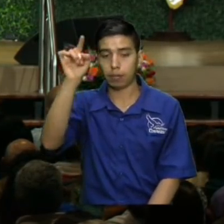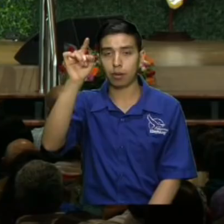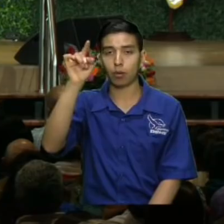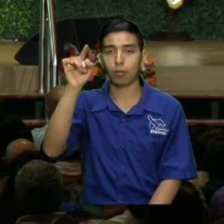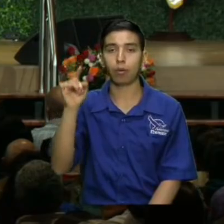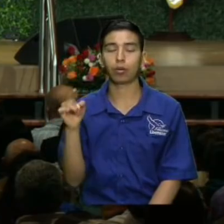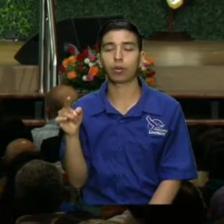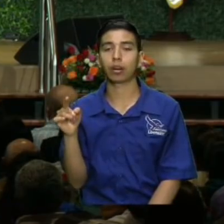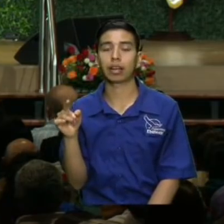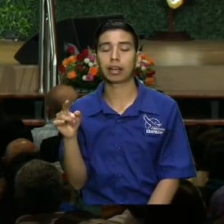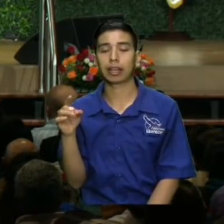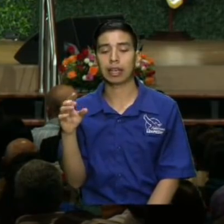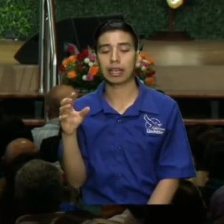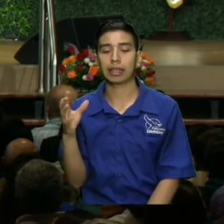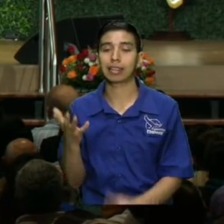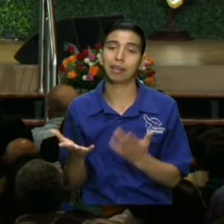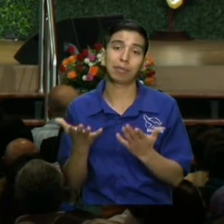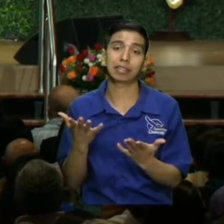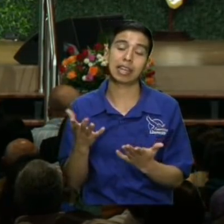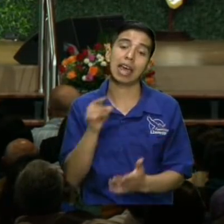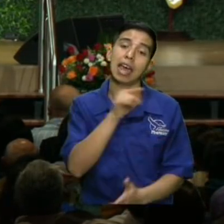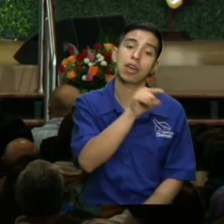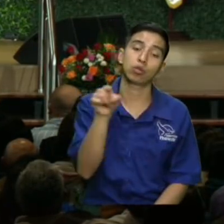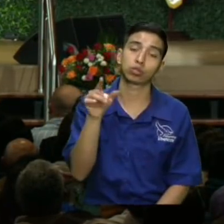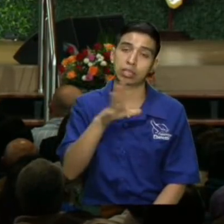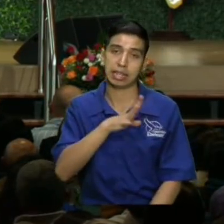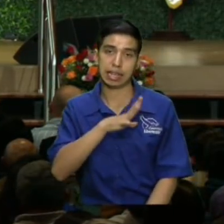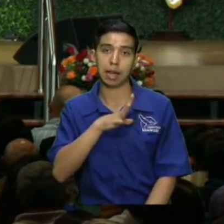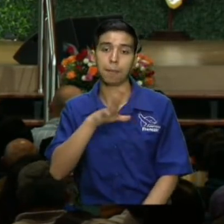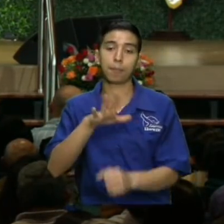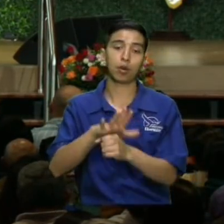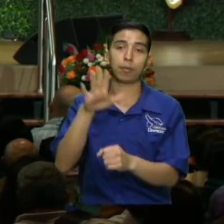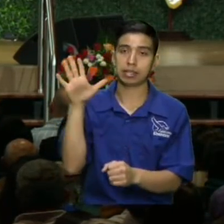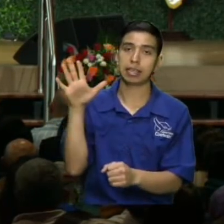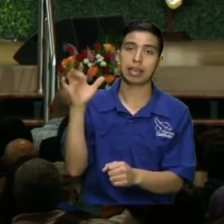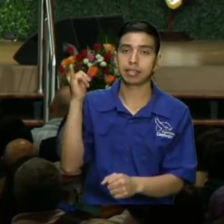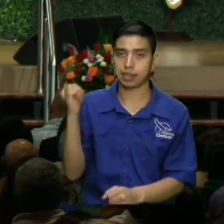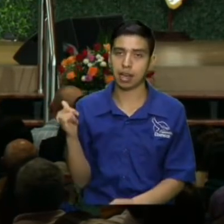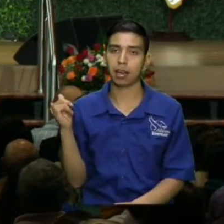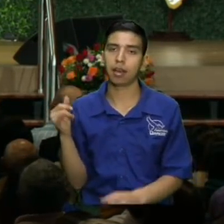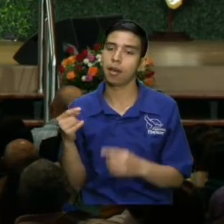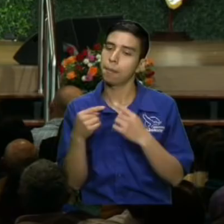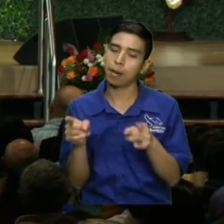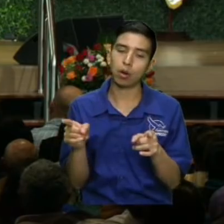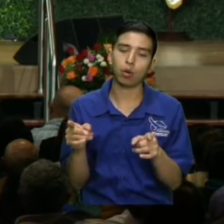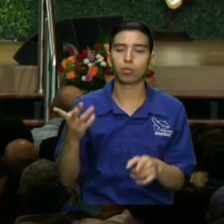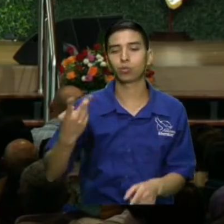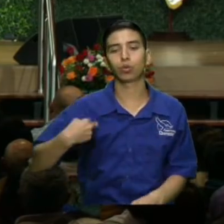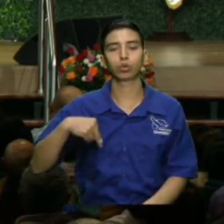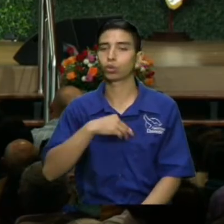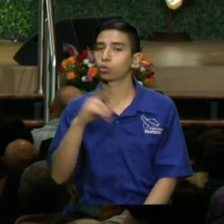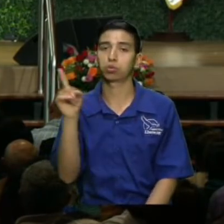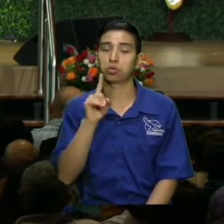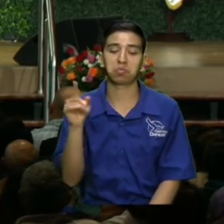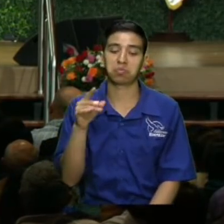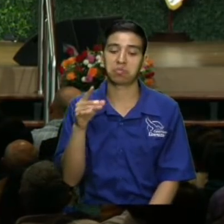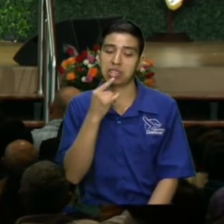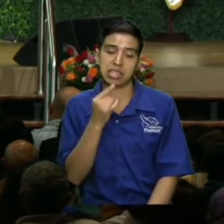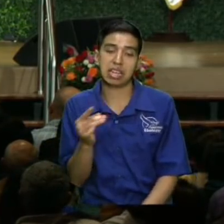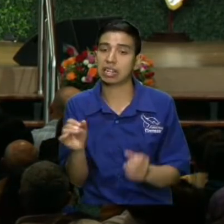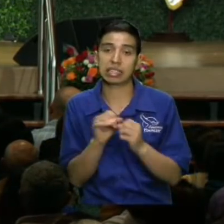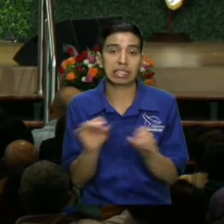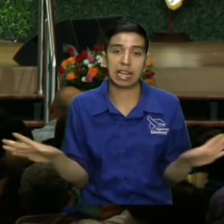vía de Abraham, el padre de la fe, y por la vía de David, la restauración del tabernáculo de